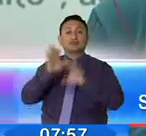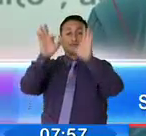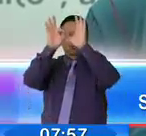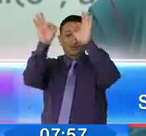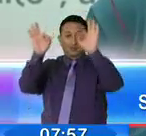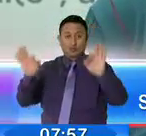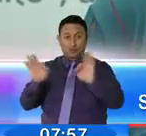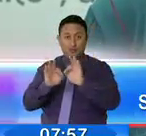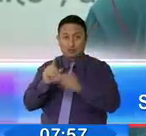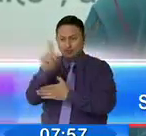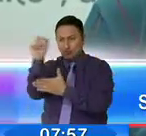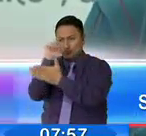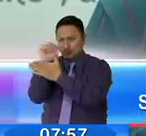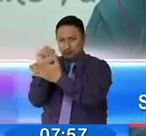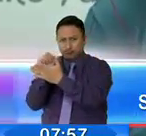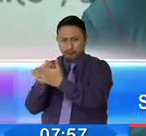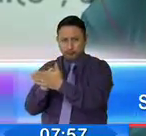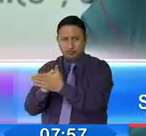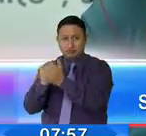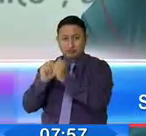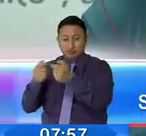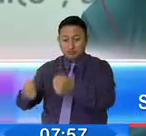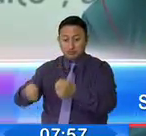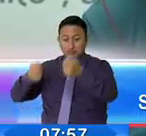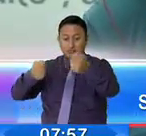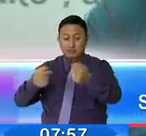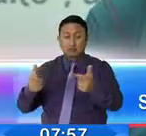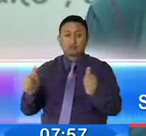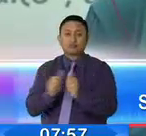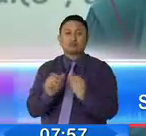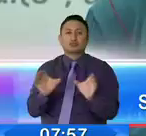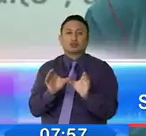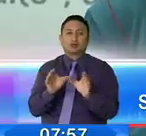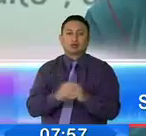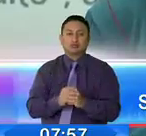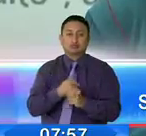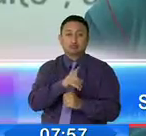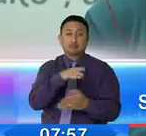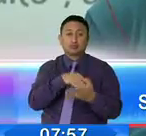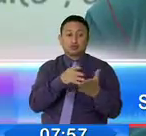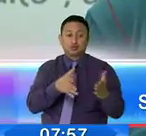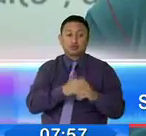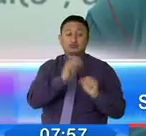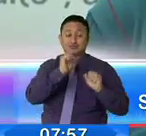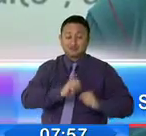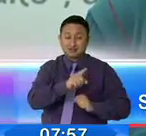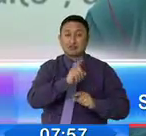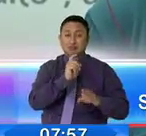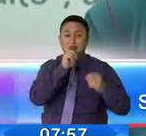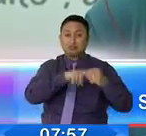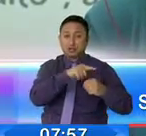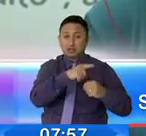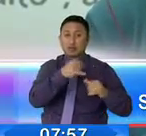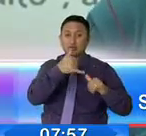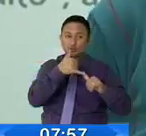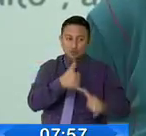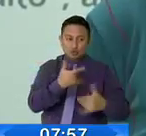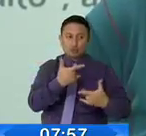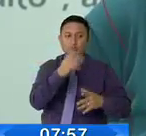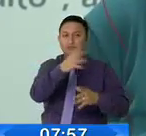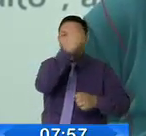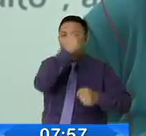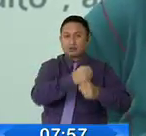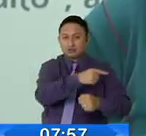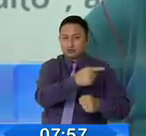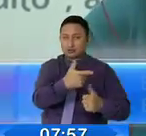un formulario, llenar el formulario y sí presentar un certificado de que estos estudiantes son parte de una federación,